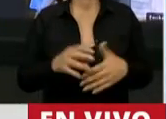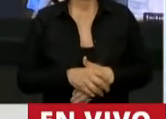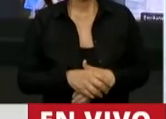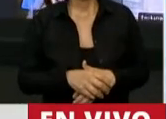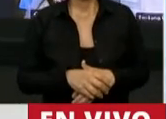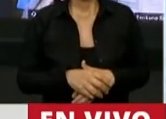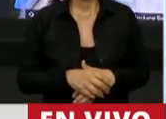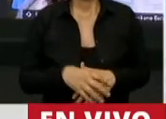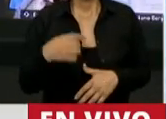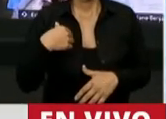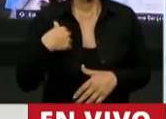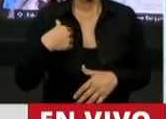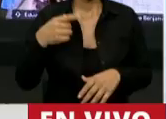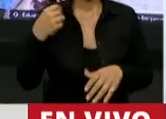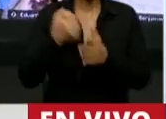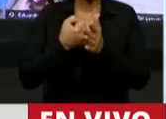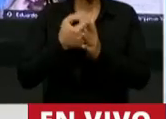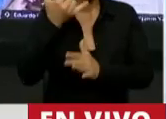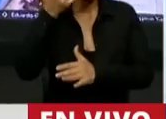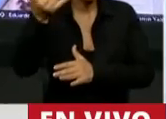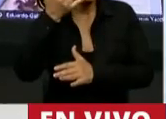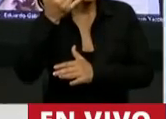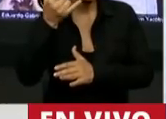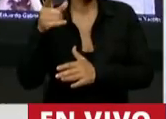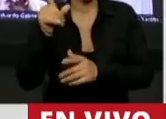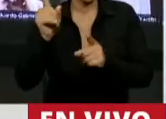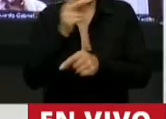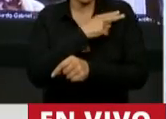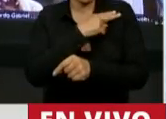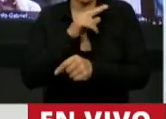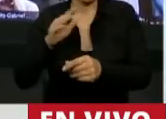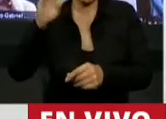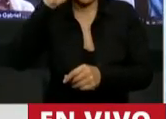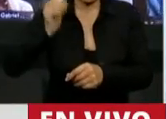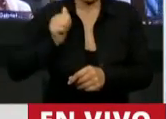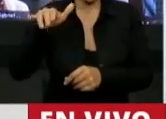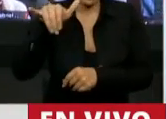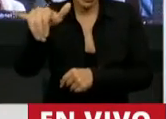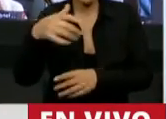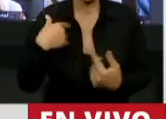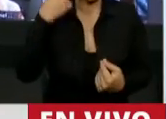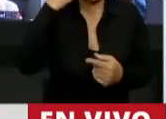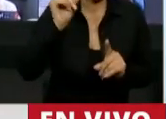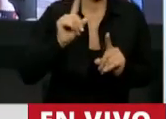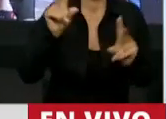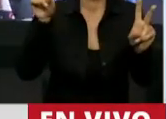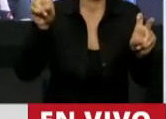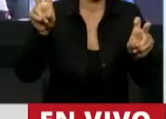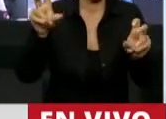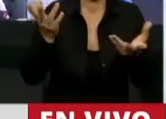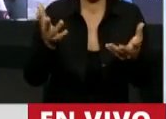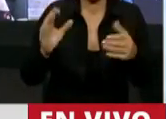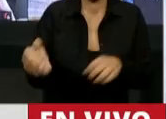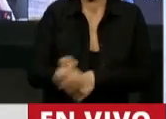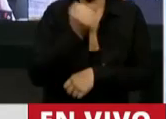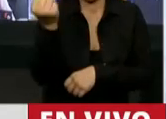me he tratado de comunicar con el señor jefe de la Fuerza Aérea, primero porque considerando que no es un tema esencial para la Fuerza Aérea,